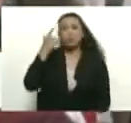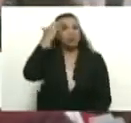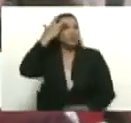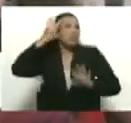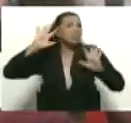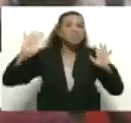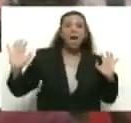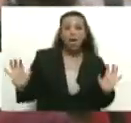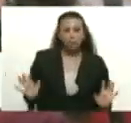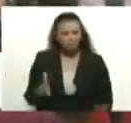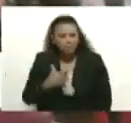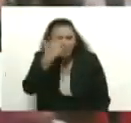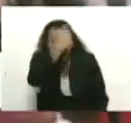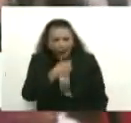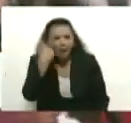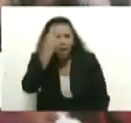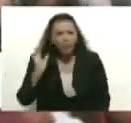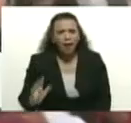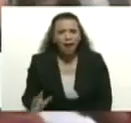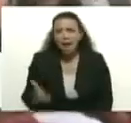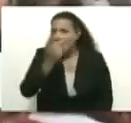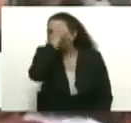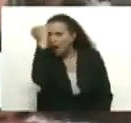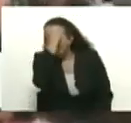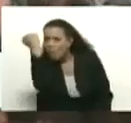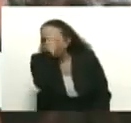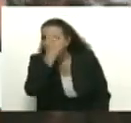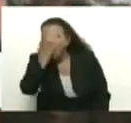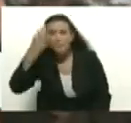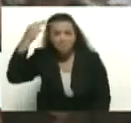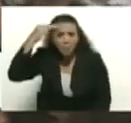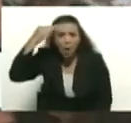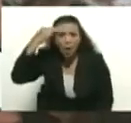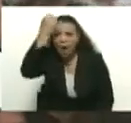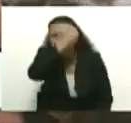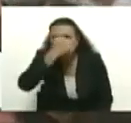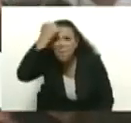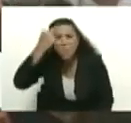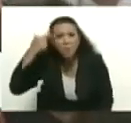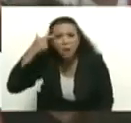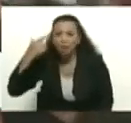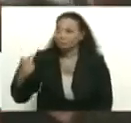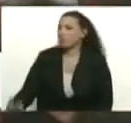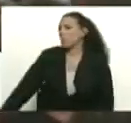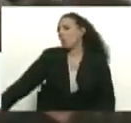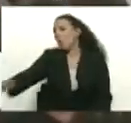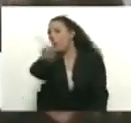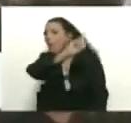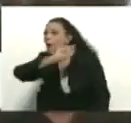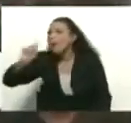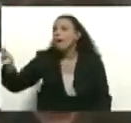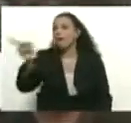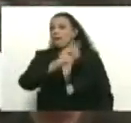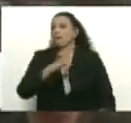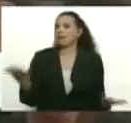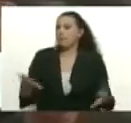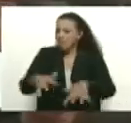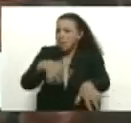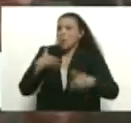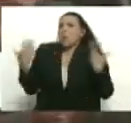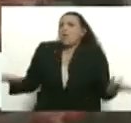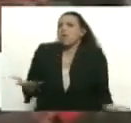nada. ¿Le van a borrar la memoria al pueblo? ¿Al pueblo le van a borrar la memoria? No le van a borrar la memoria al